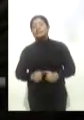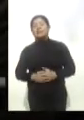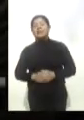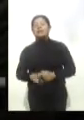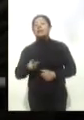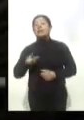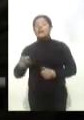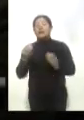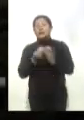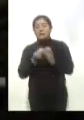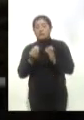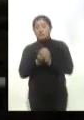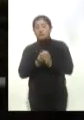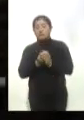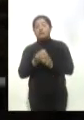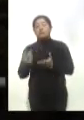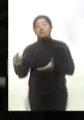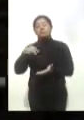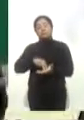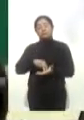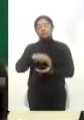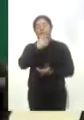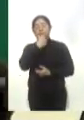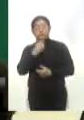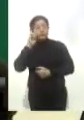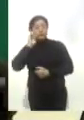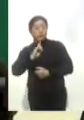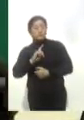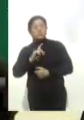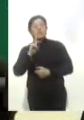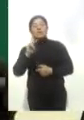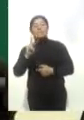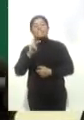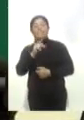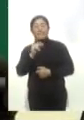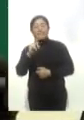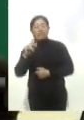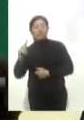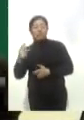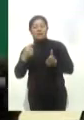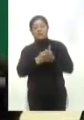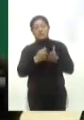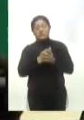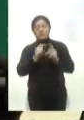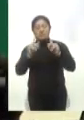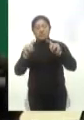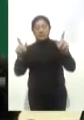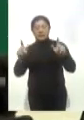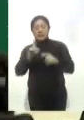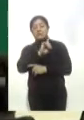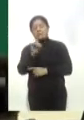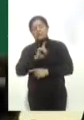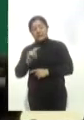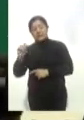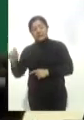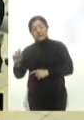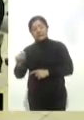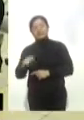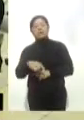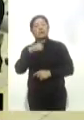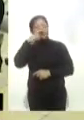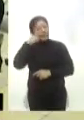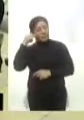COVID-19 estuvieron presentes las y los alcaldes de Papalotla, Tlaxco, Tlaxcala, Tzitlaltepec, Emiliano